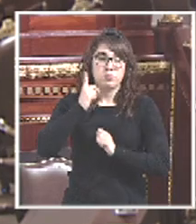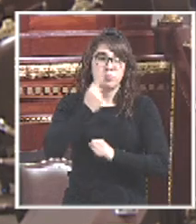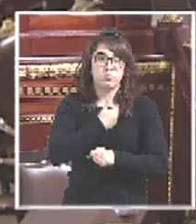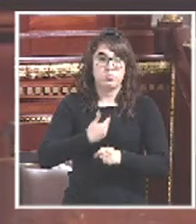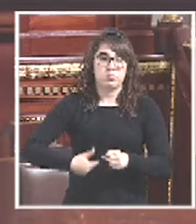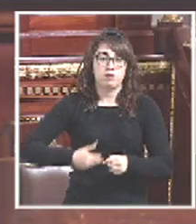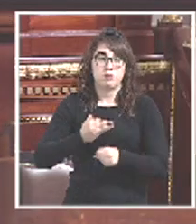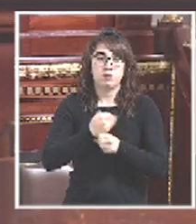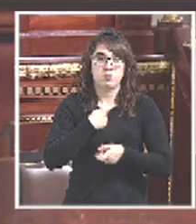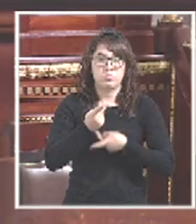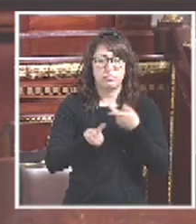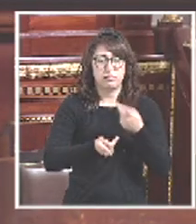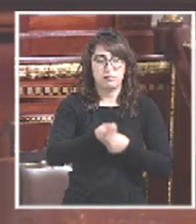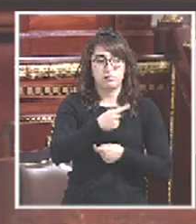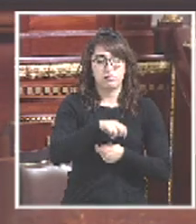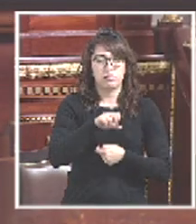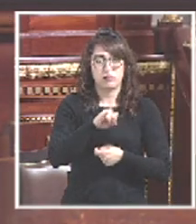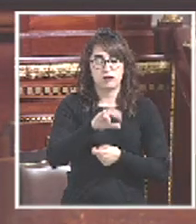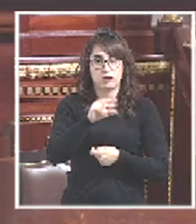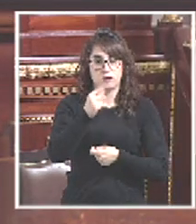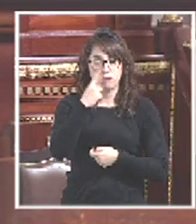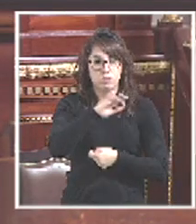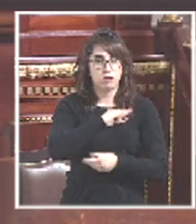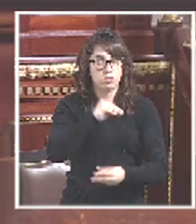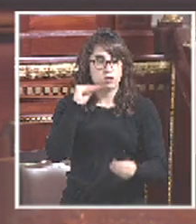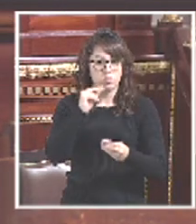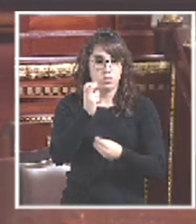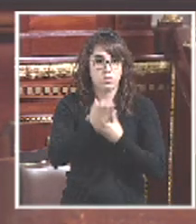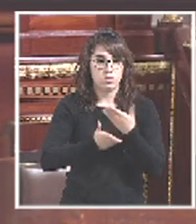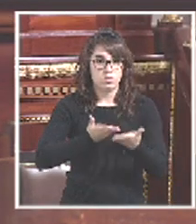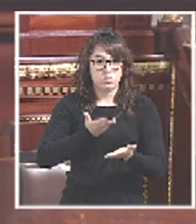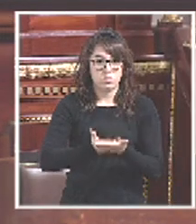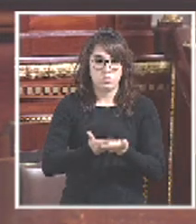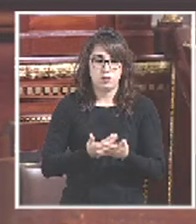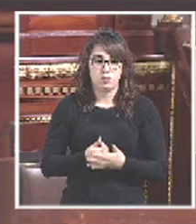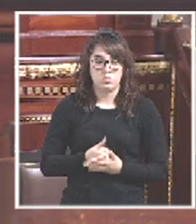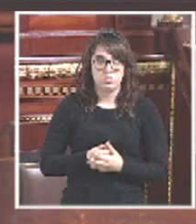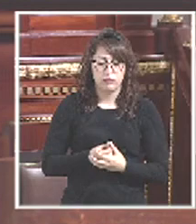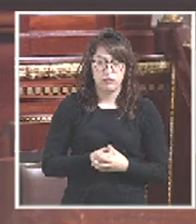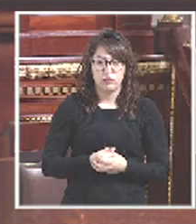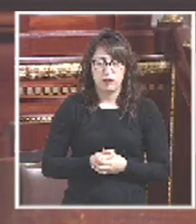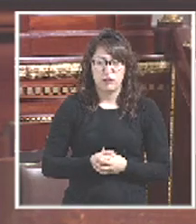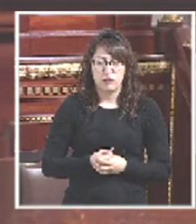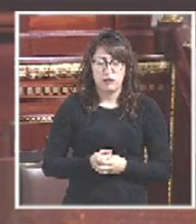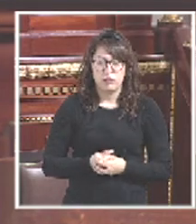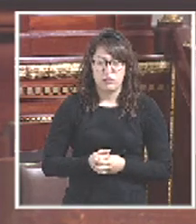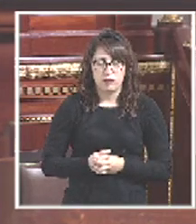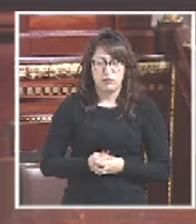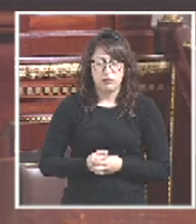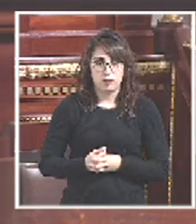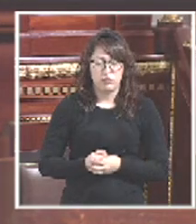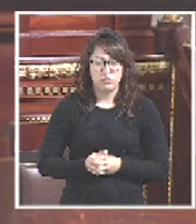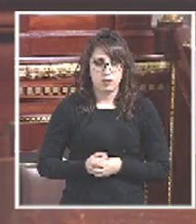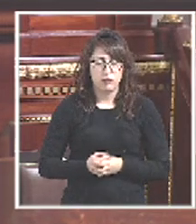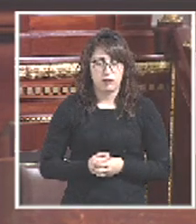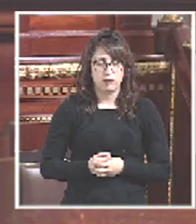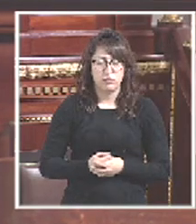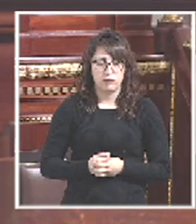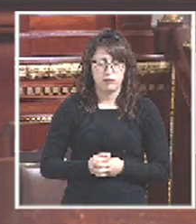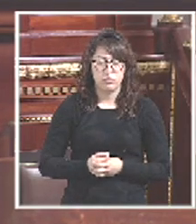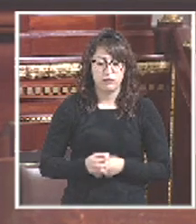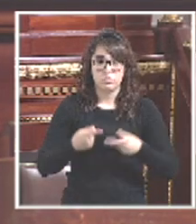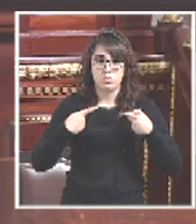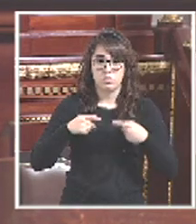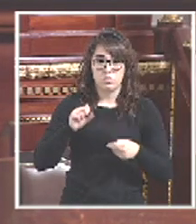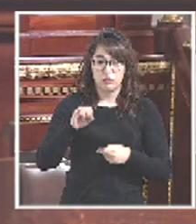Presidencia, en votación económica se consulta a la Comisión Permanente si está a favor o en contra de la propuesta sometida a su consideración. Los que estén